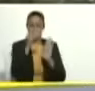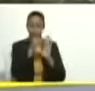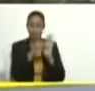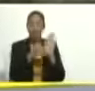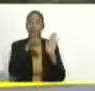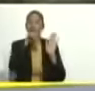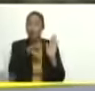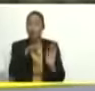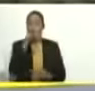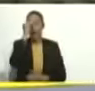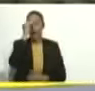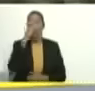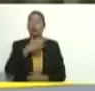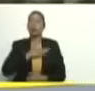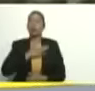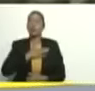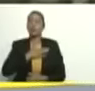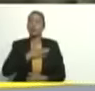uno.